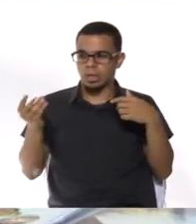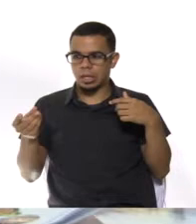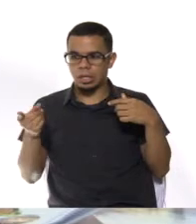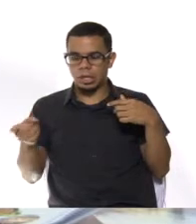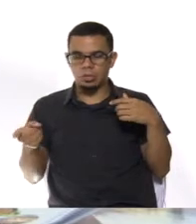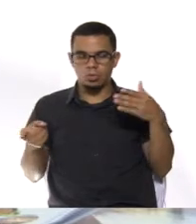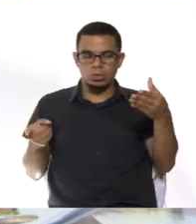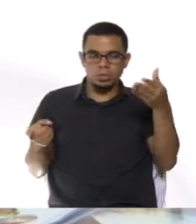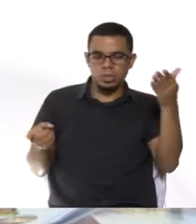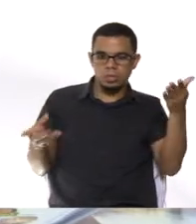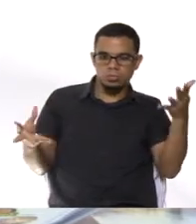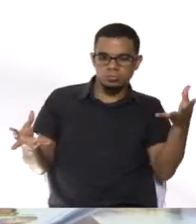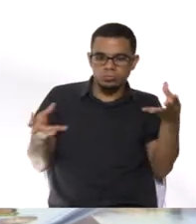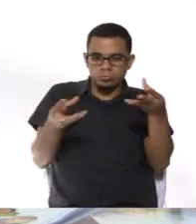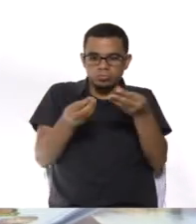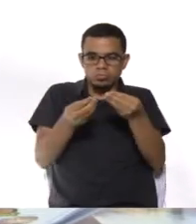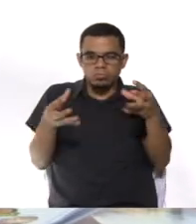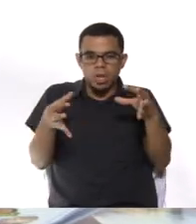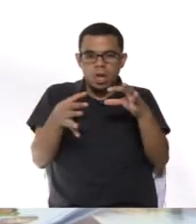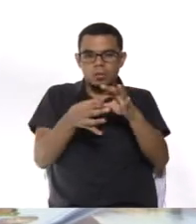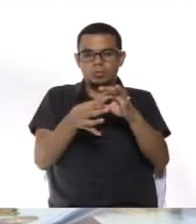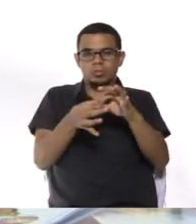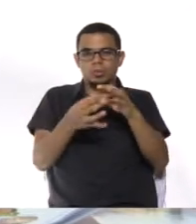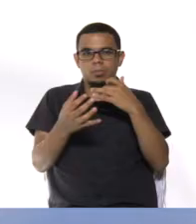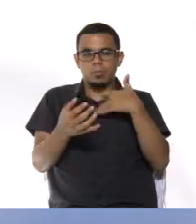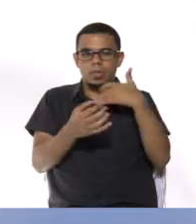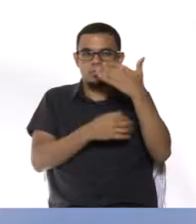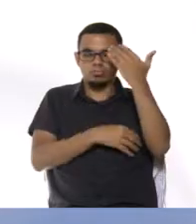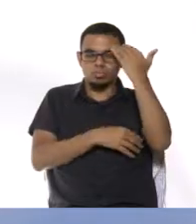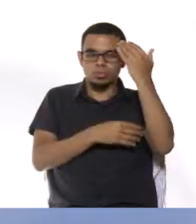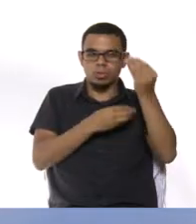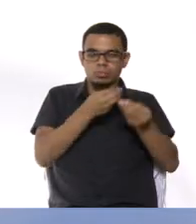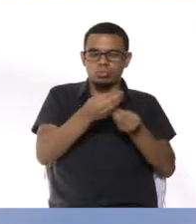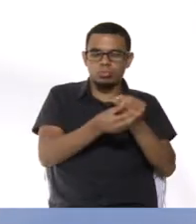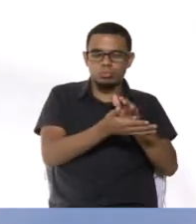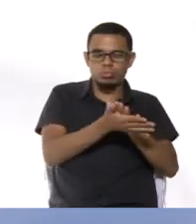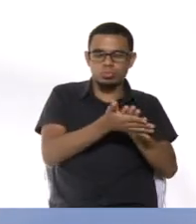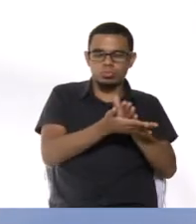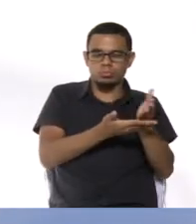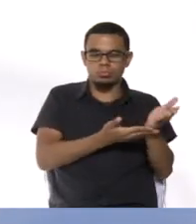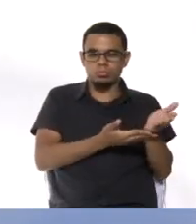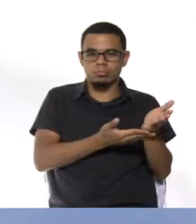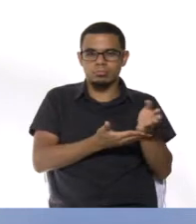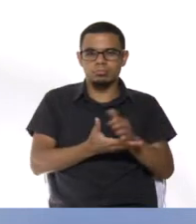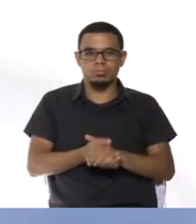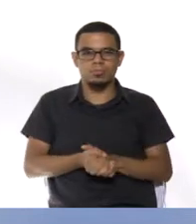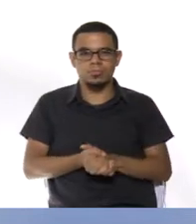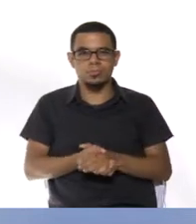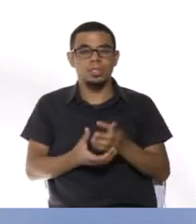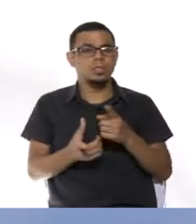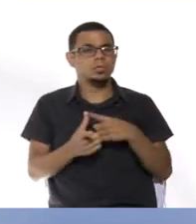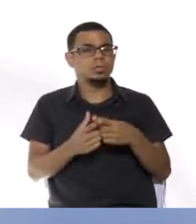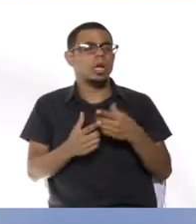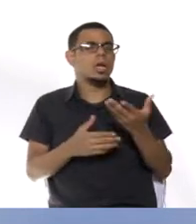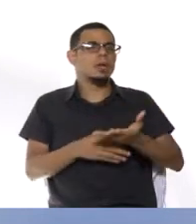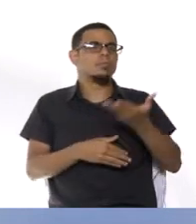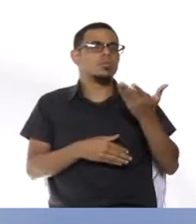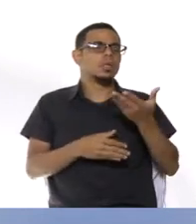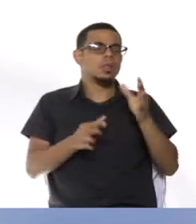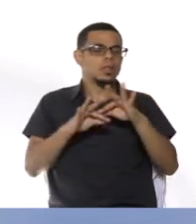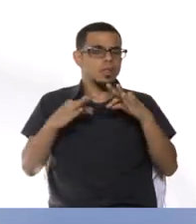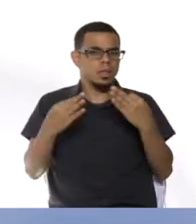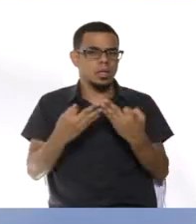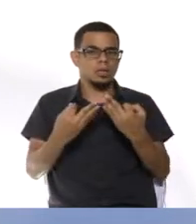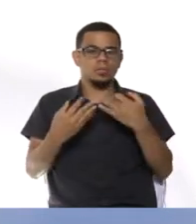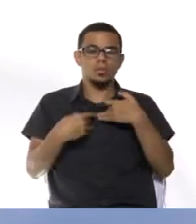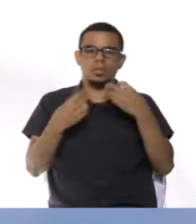en específico. También tenemos temas variados a un público amplio. Es importante que la familia siempre estén atentos